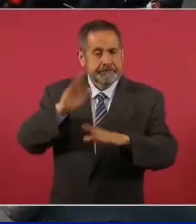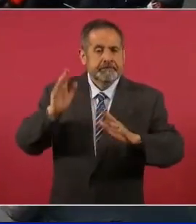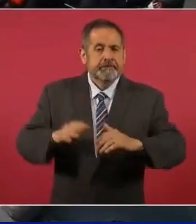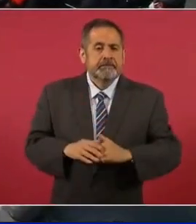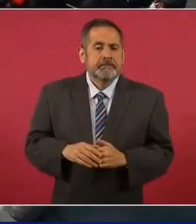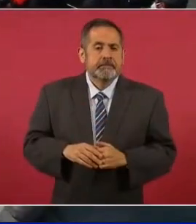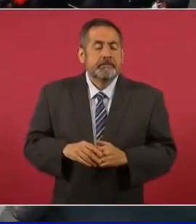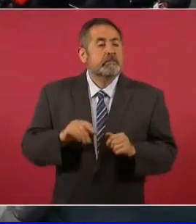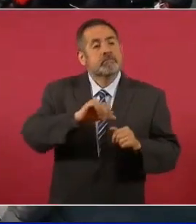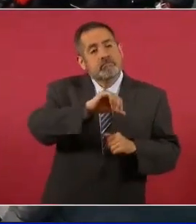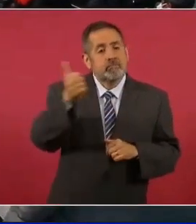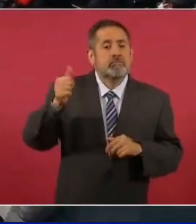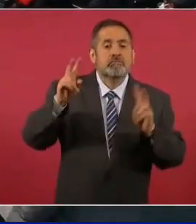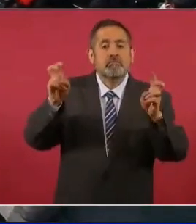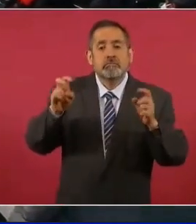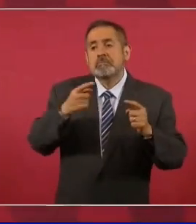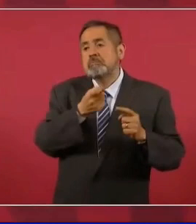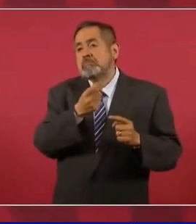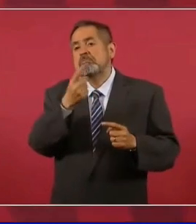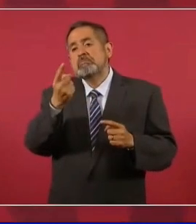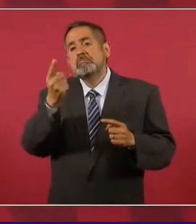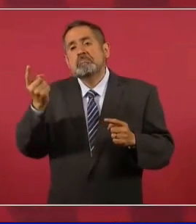20 temas